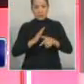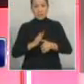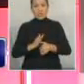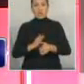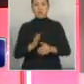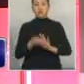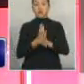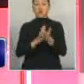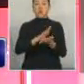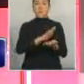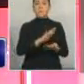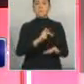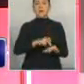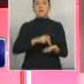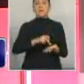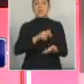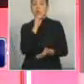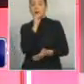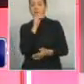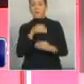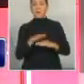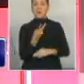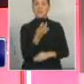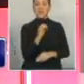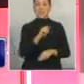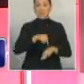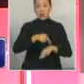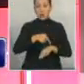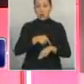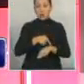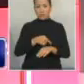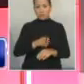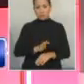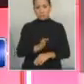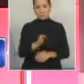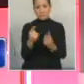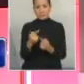parlamentarios hablan, vamos a tener más de 20 horas de debate, claro, continua.